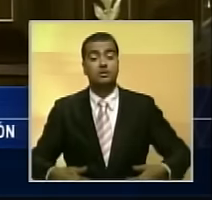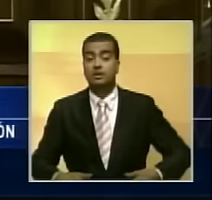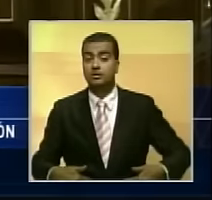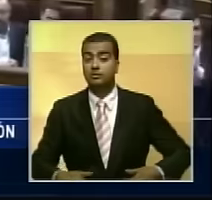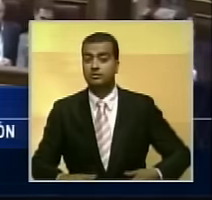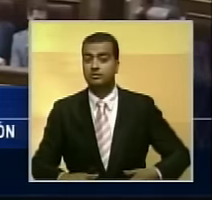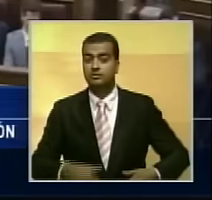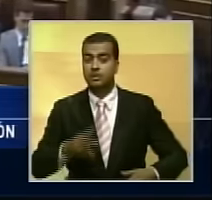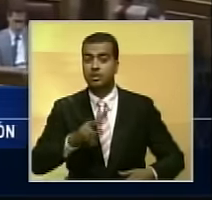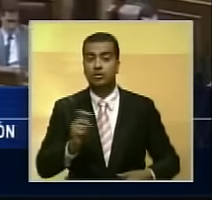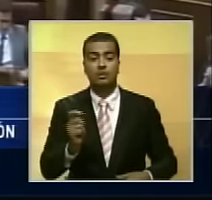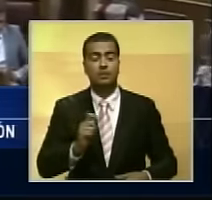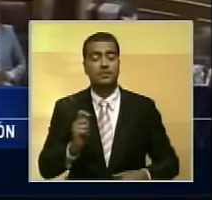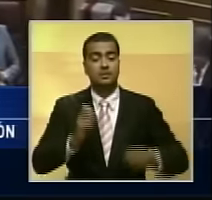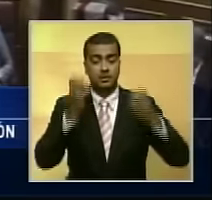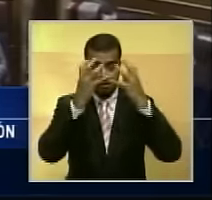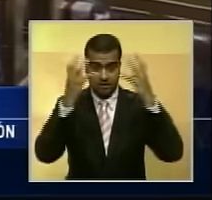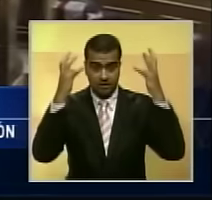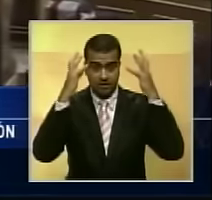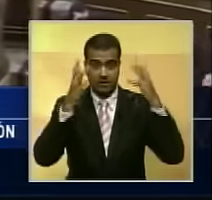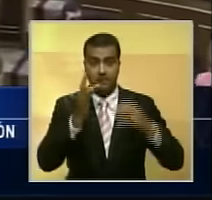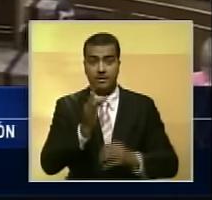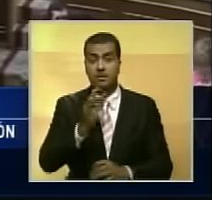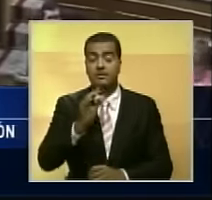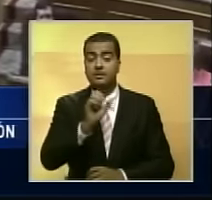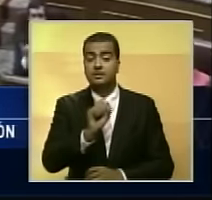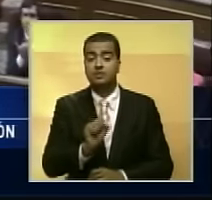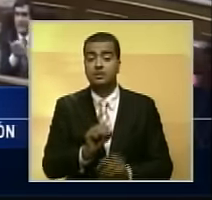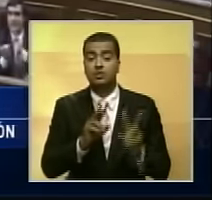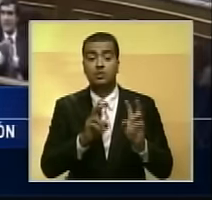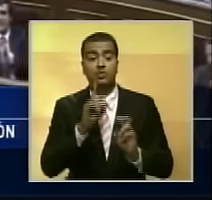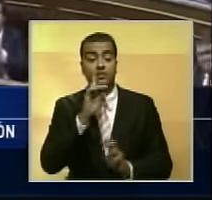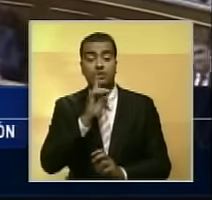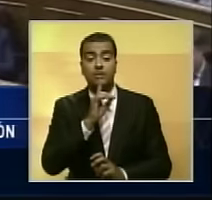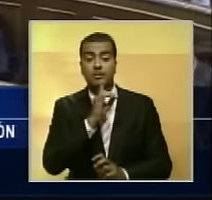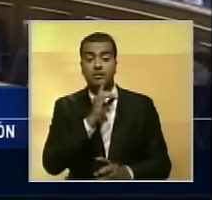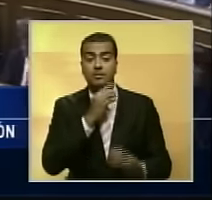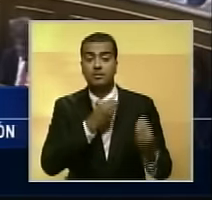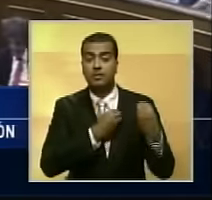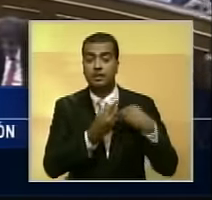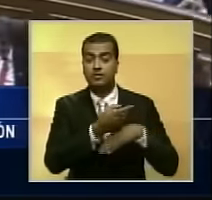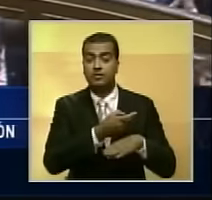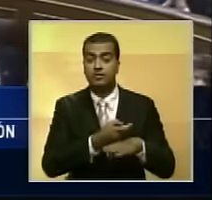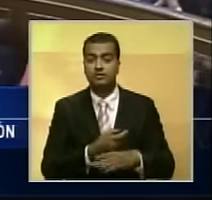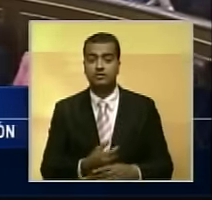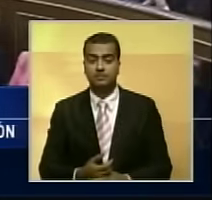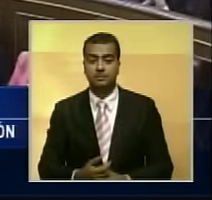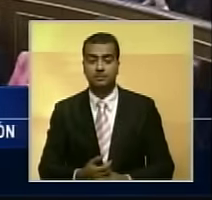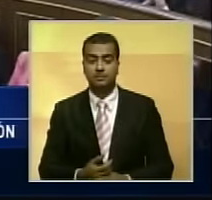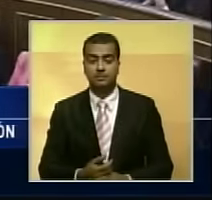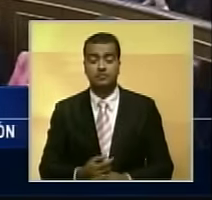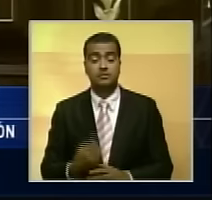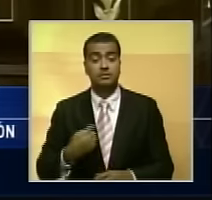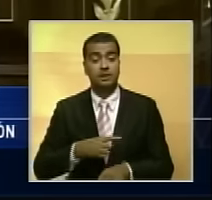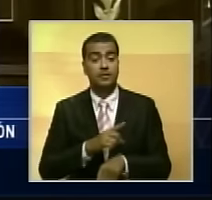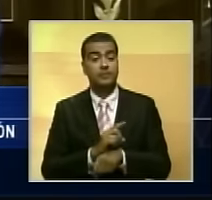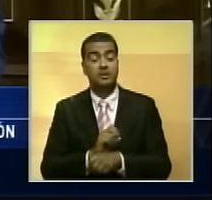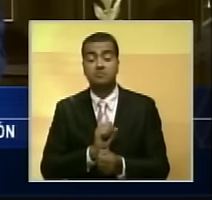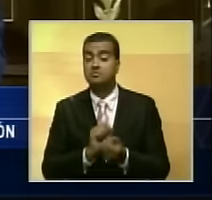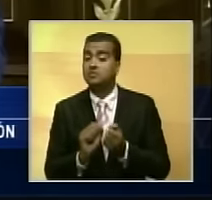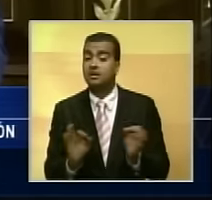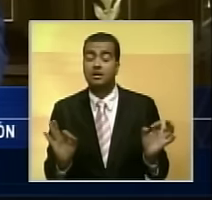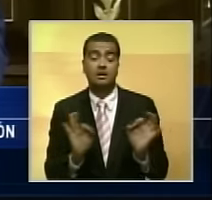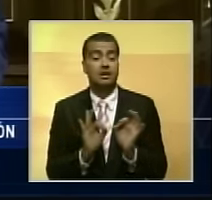los siguientes 2 meses el rey Felipe VI podría proponer nuevos nombres para candidatos al gobierno. Si transcurre el periodo sin que nadie